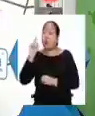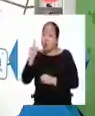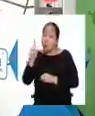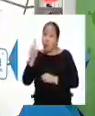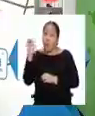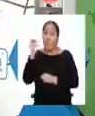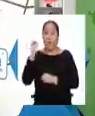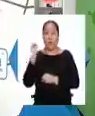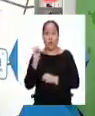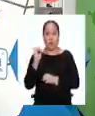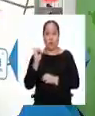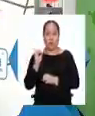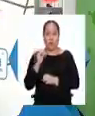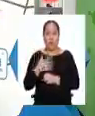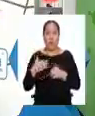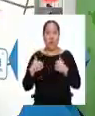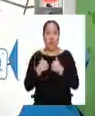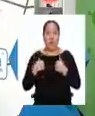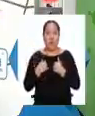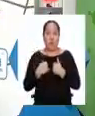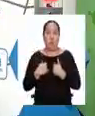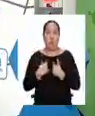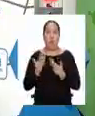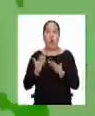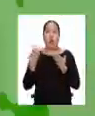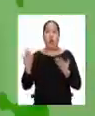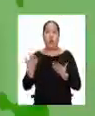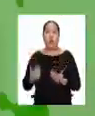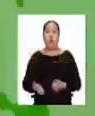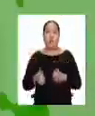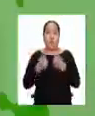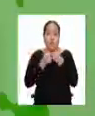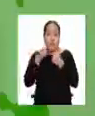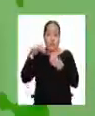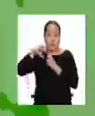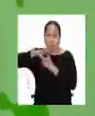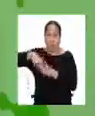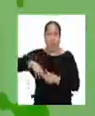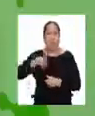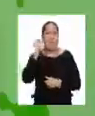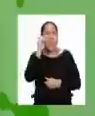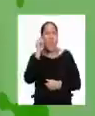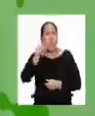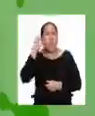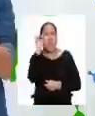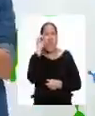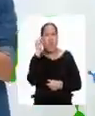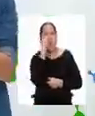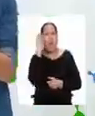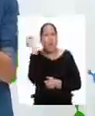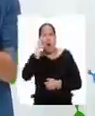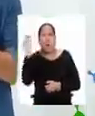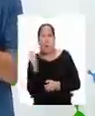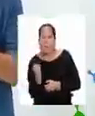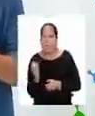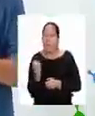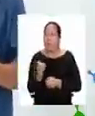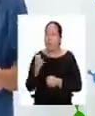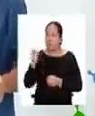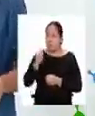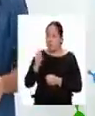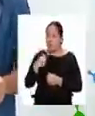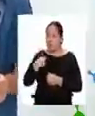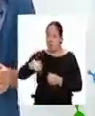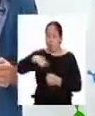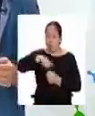0.01% de los organismos vivos existentes en el planeta. ¿Solo el 0.01%? Igual, siendo un